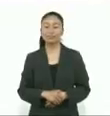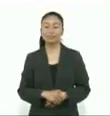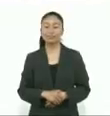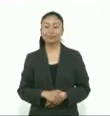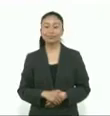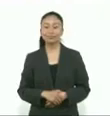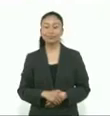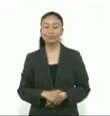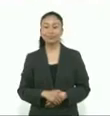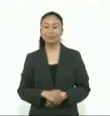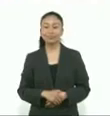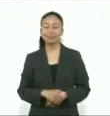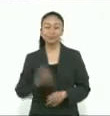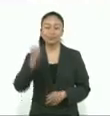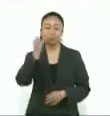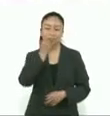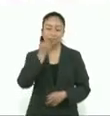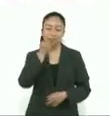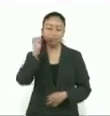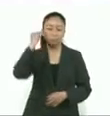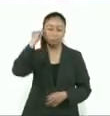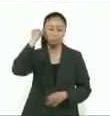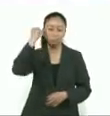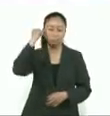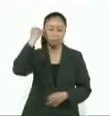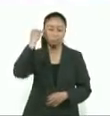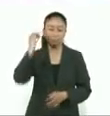Se ome yeyi,